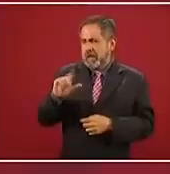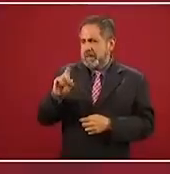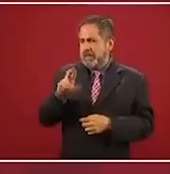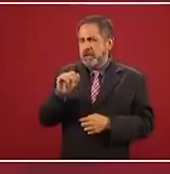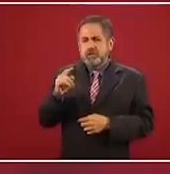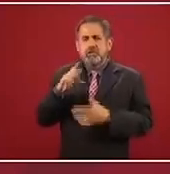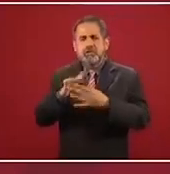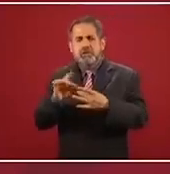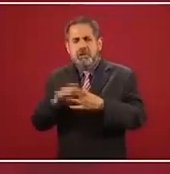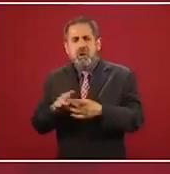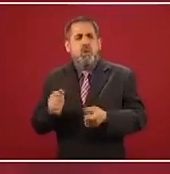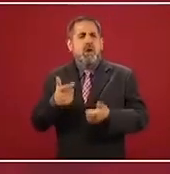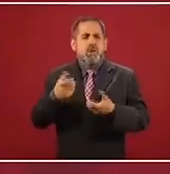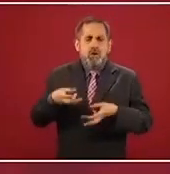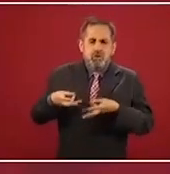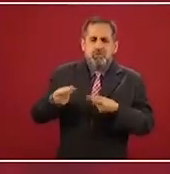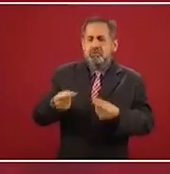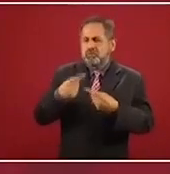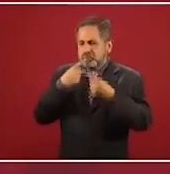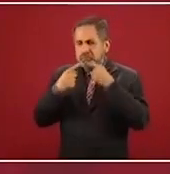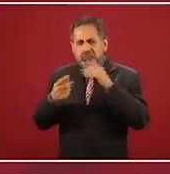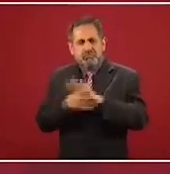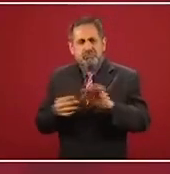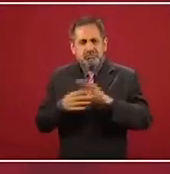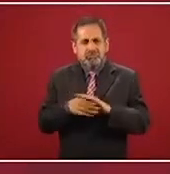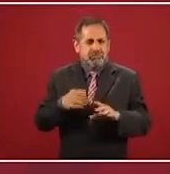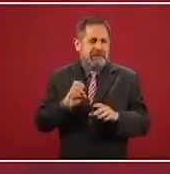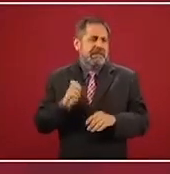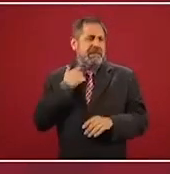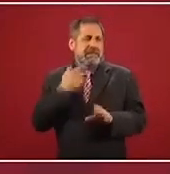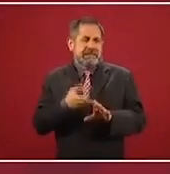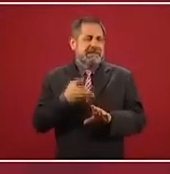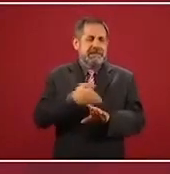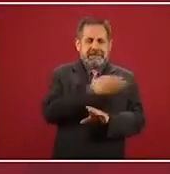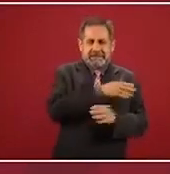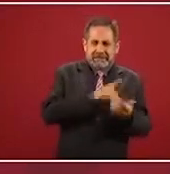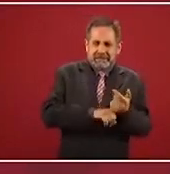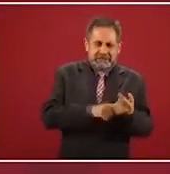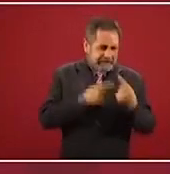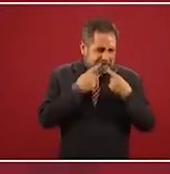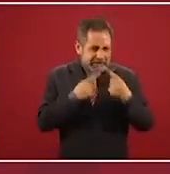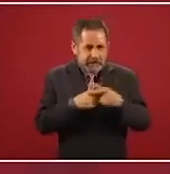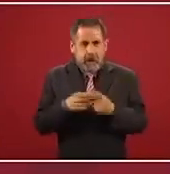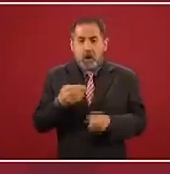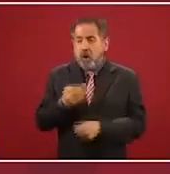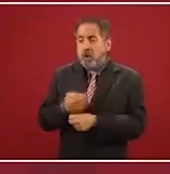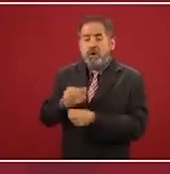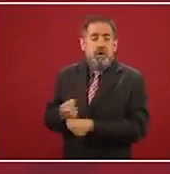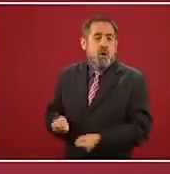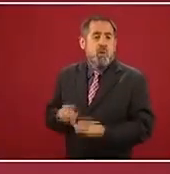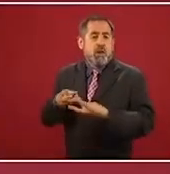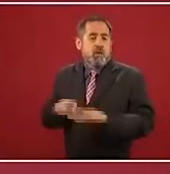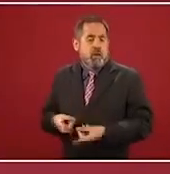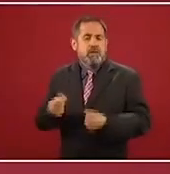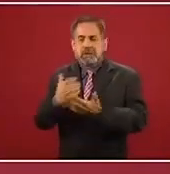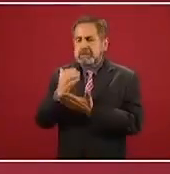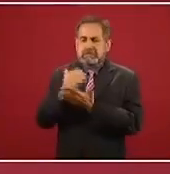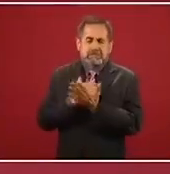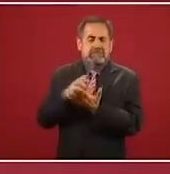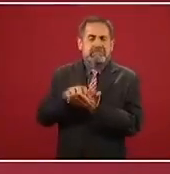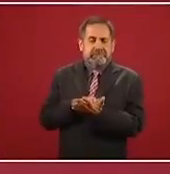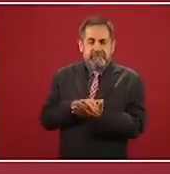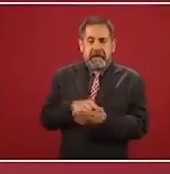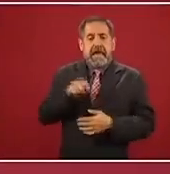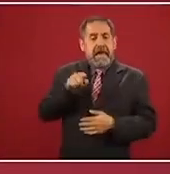de cuánto se había gastado en estos sistemas y demás, cuánto estamos gastando ahora, son los que van